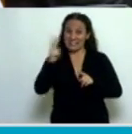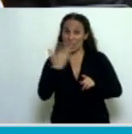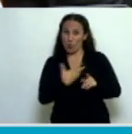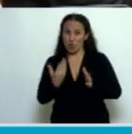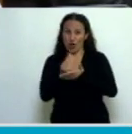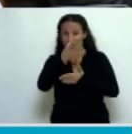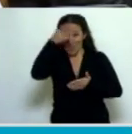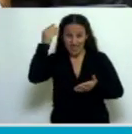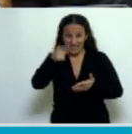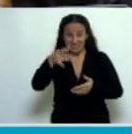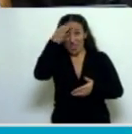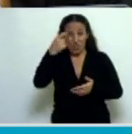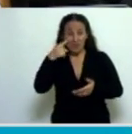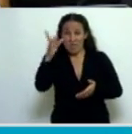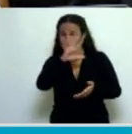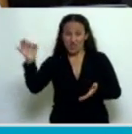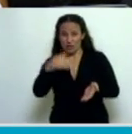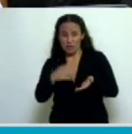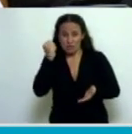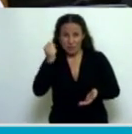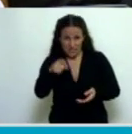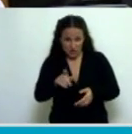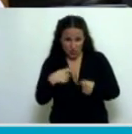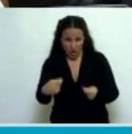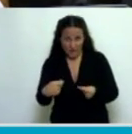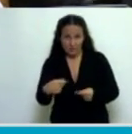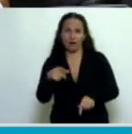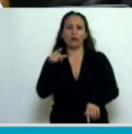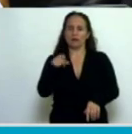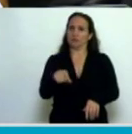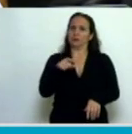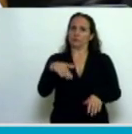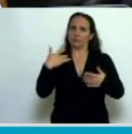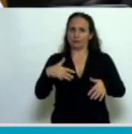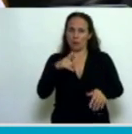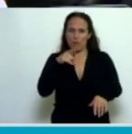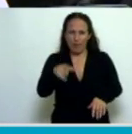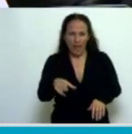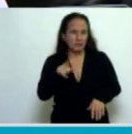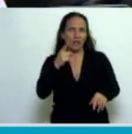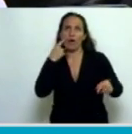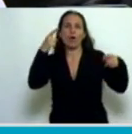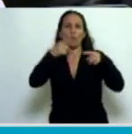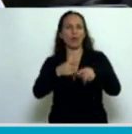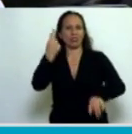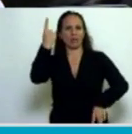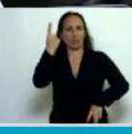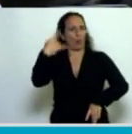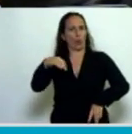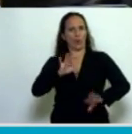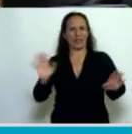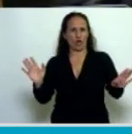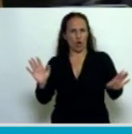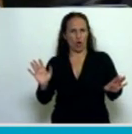presidenta, 12.500 millones de pesos. Ese parece ser el único objetivo de este gobierno,